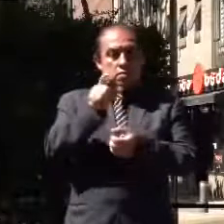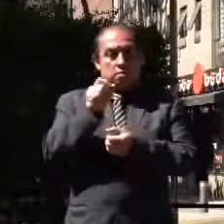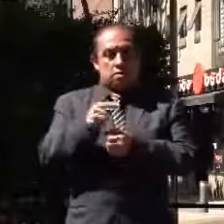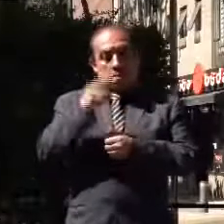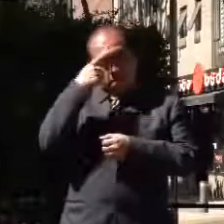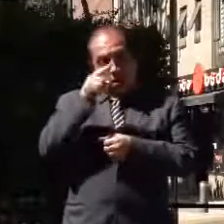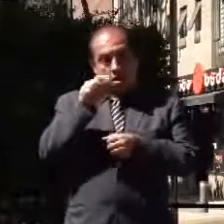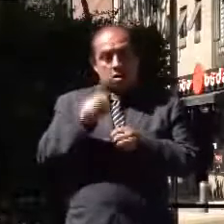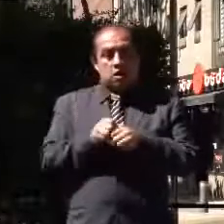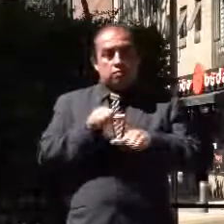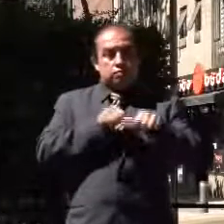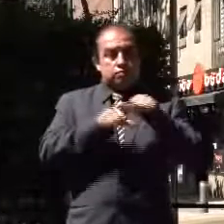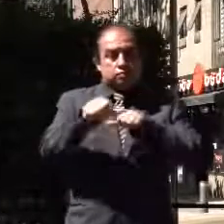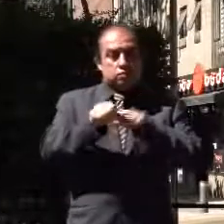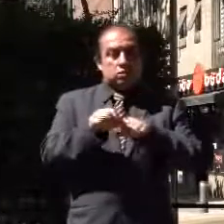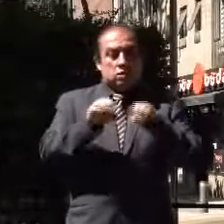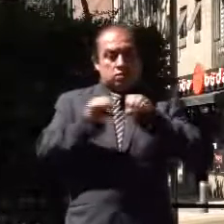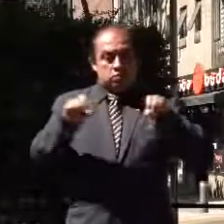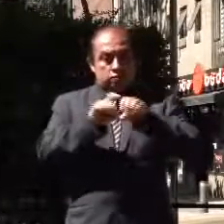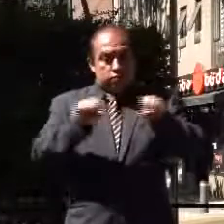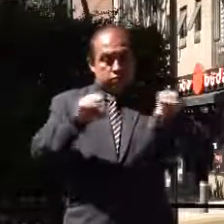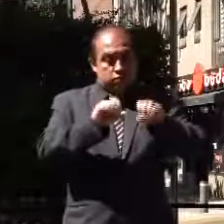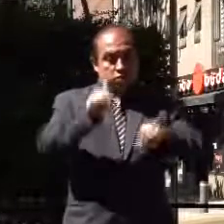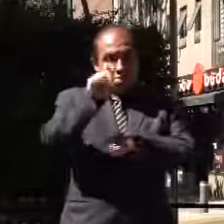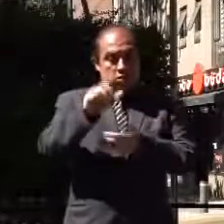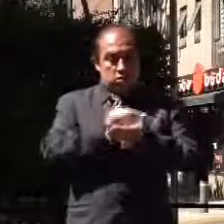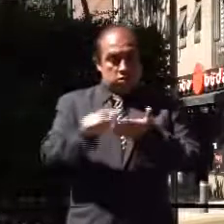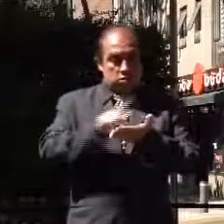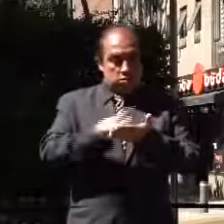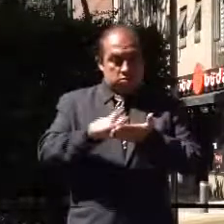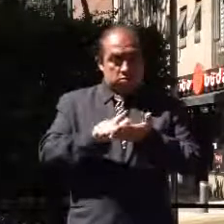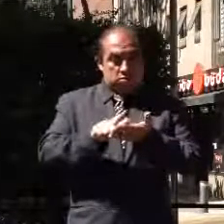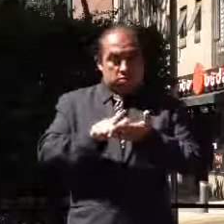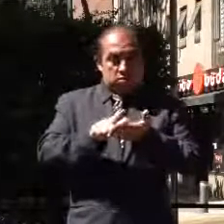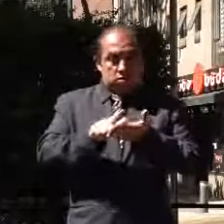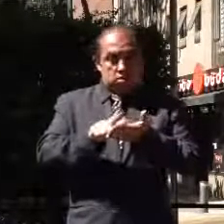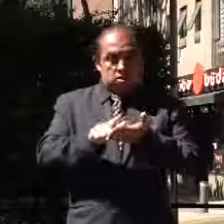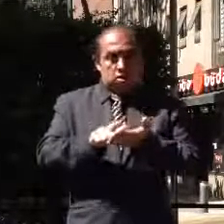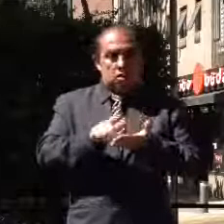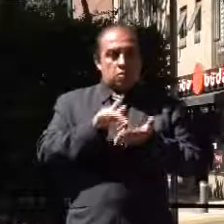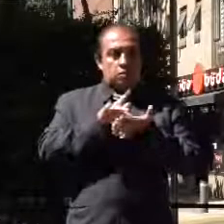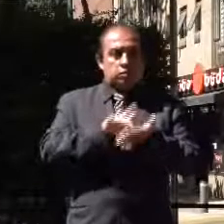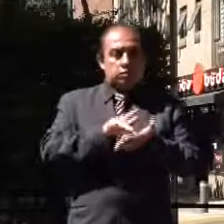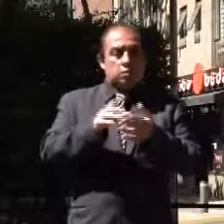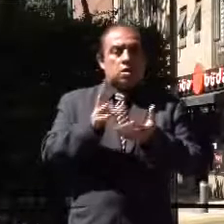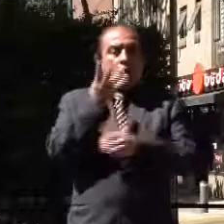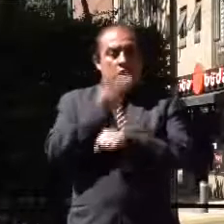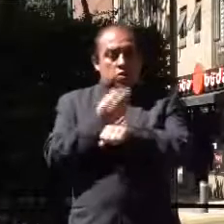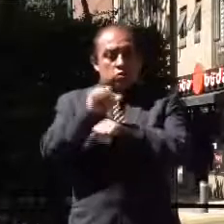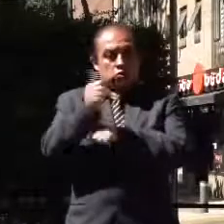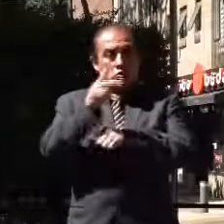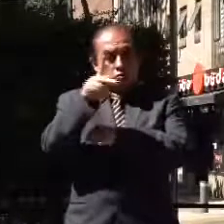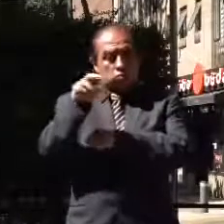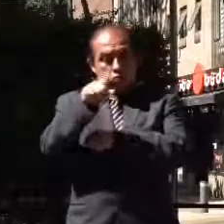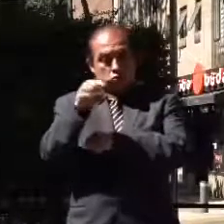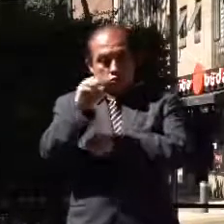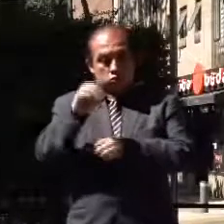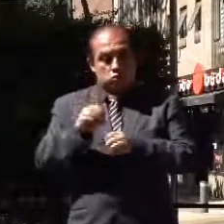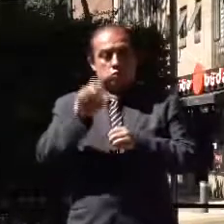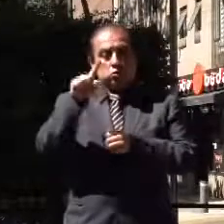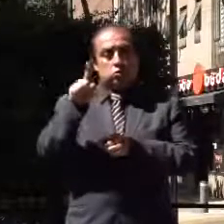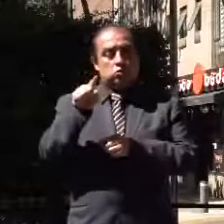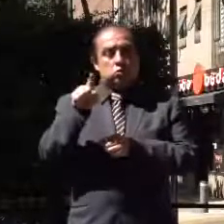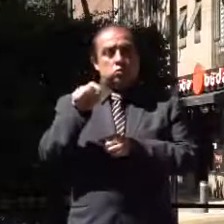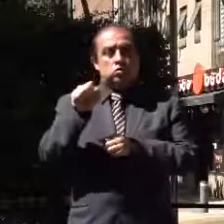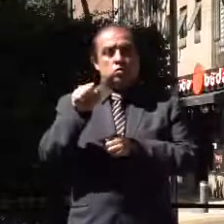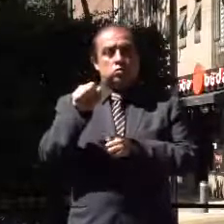agua potable, en la reposición de pozos, en la rehabilitación de otros pozos, en la reparación de cajas de